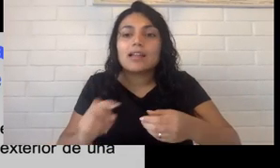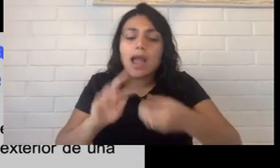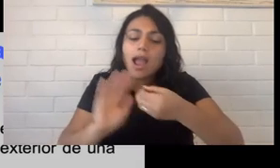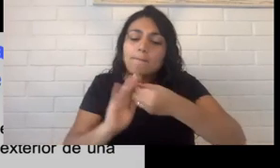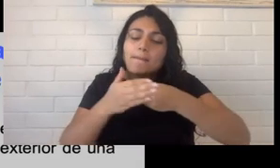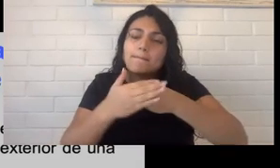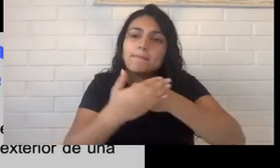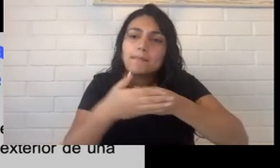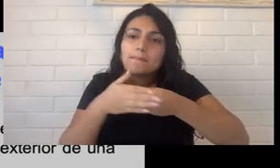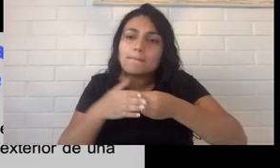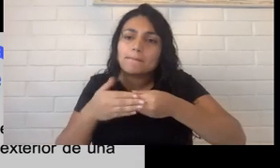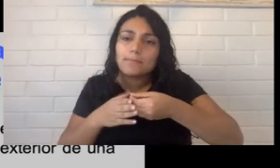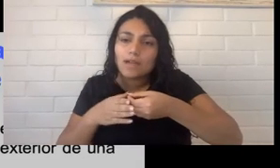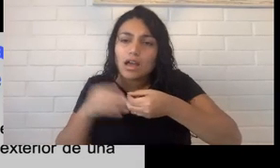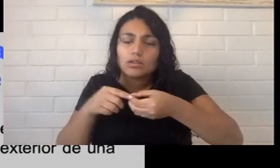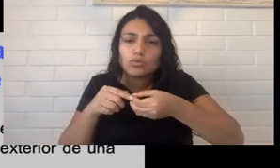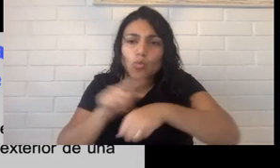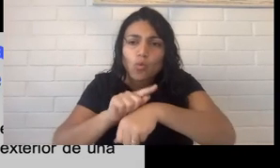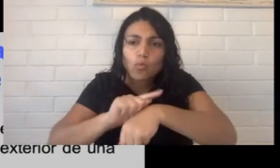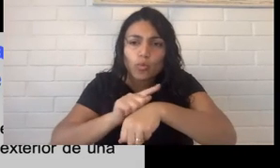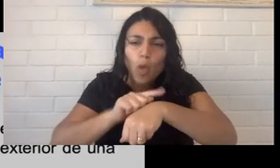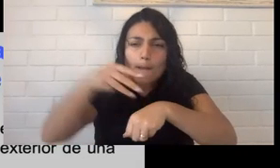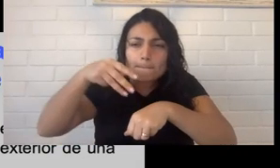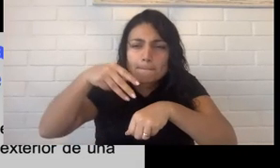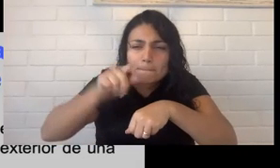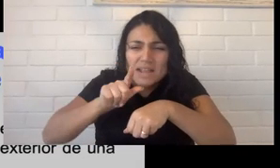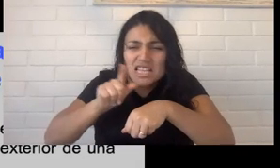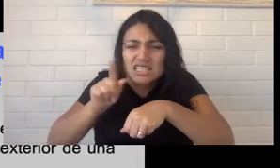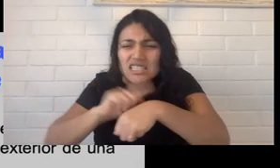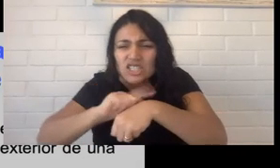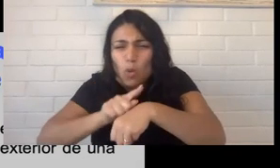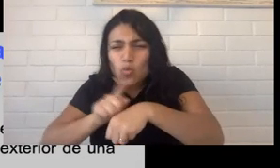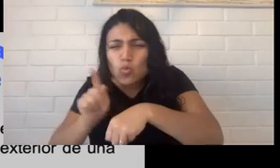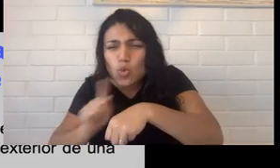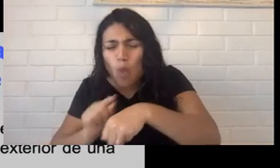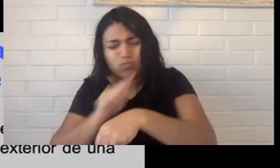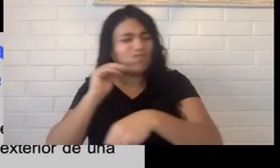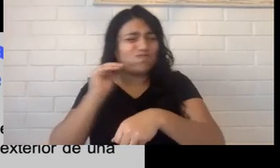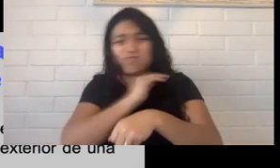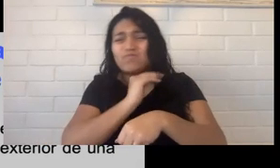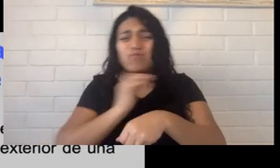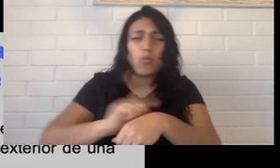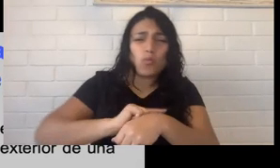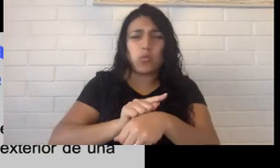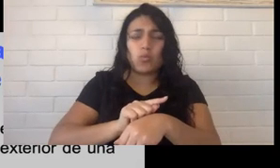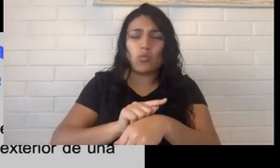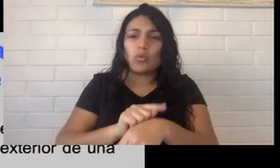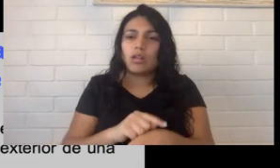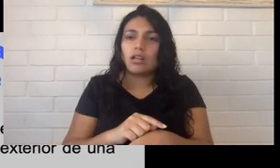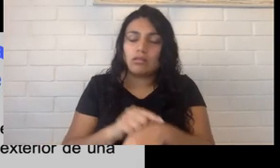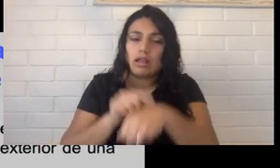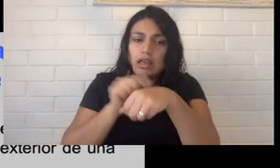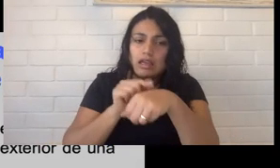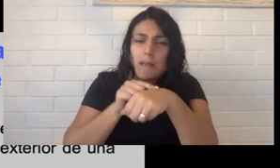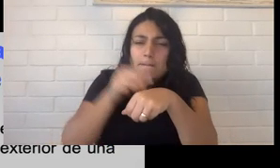se miden en milisegundos, o sea, son cambios muy rápidos, transientes, transitorios, y están en la